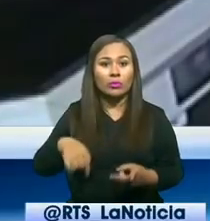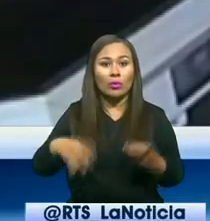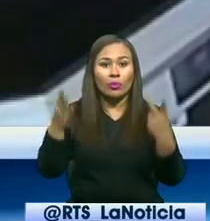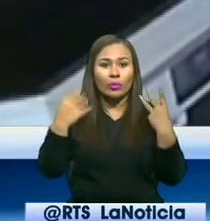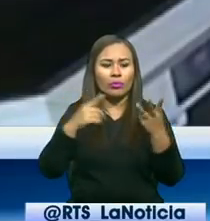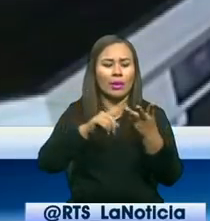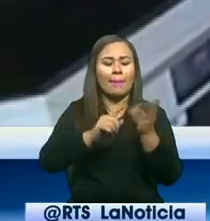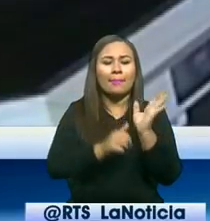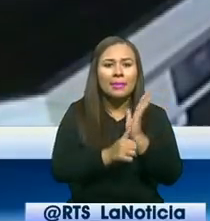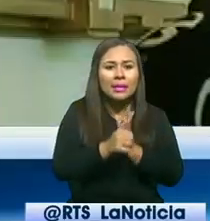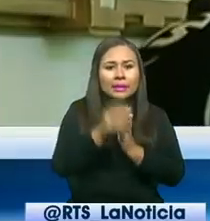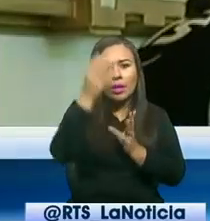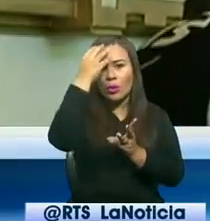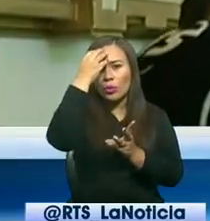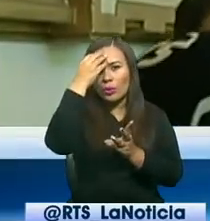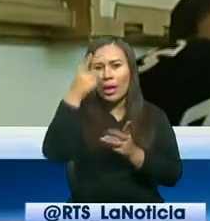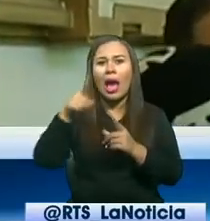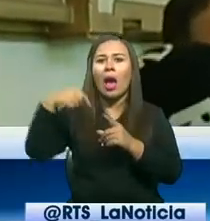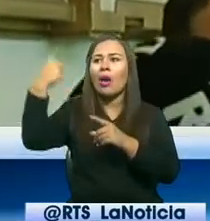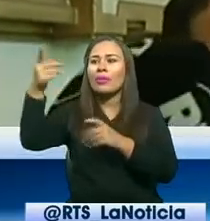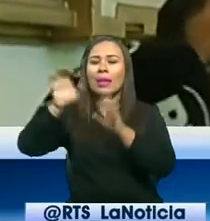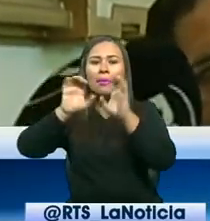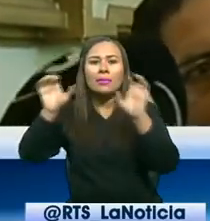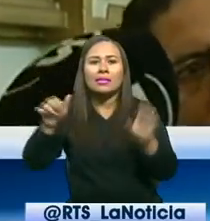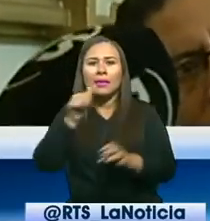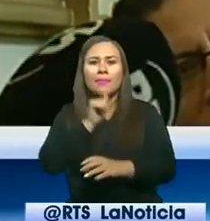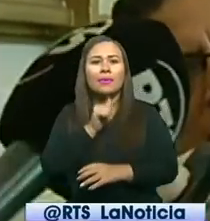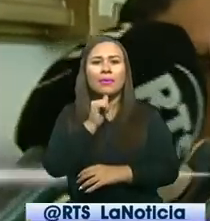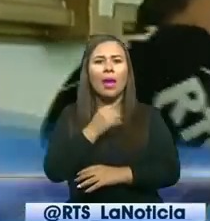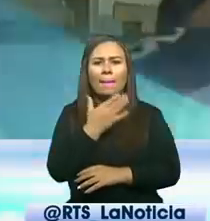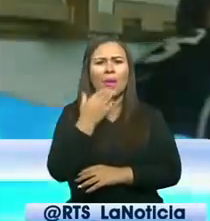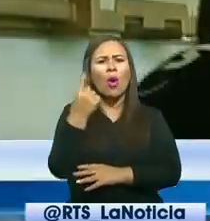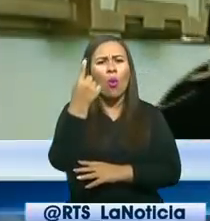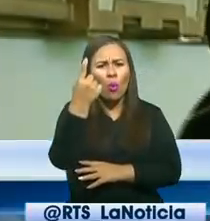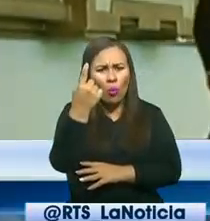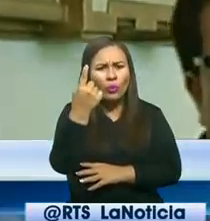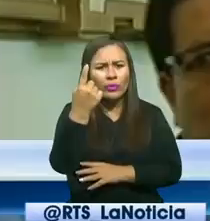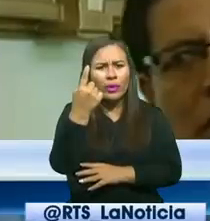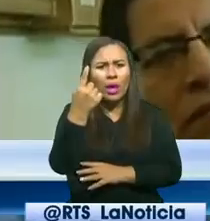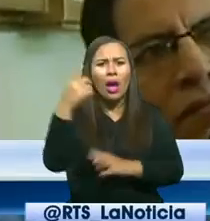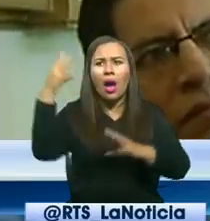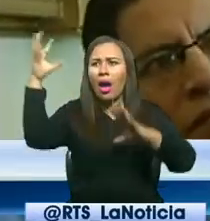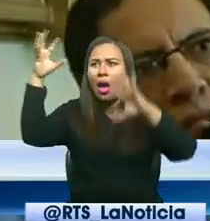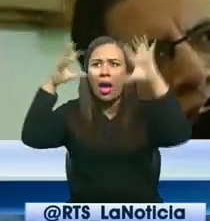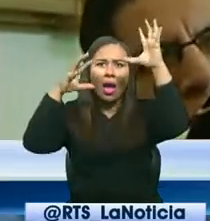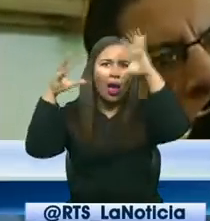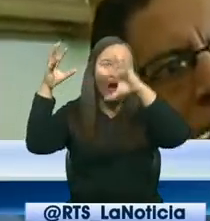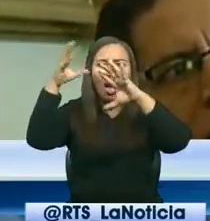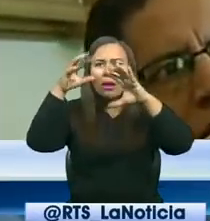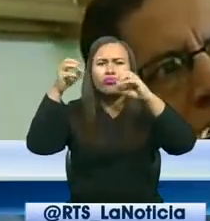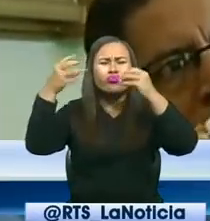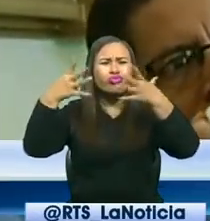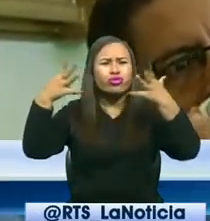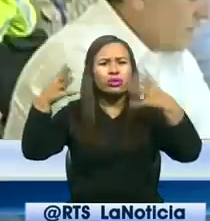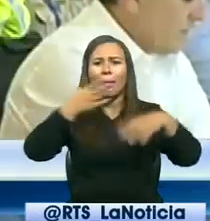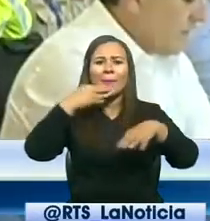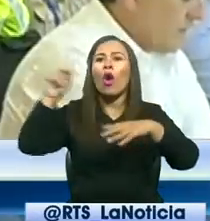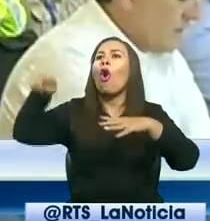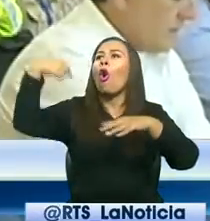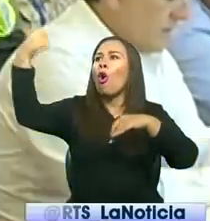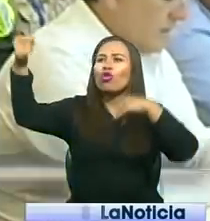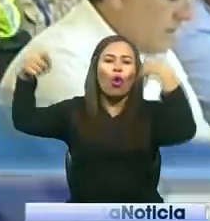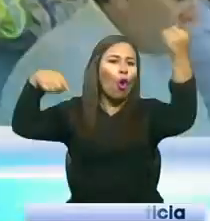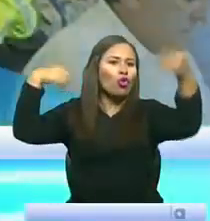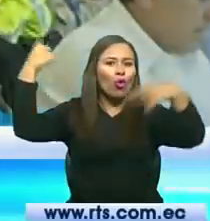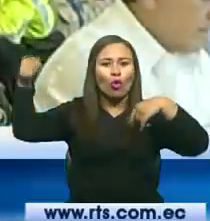de Educación, de las empresas privadas. Entonces, ¿por qué no ponemos una sola y esas que sobran aparentemente en ese lugar se las reubica? Aquí luego,